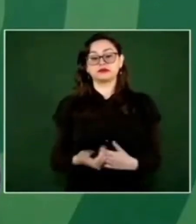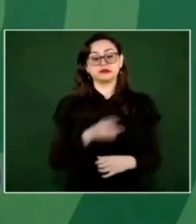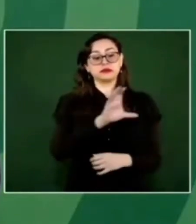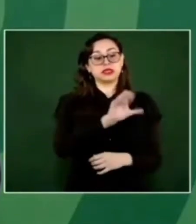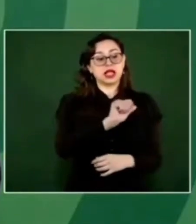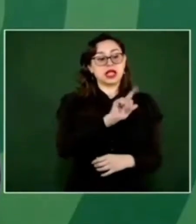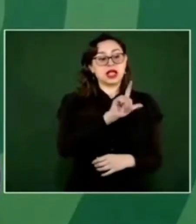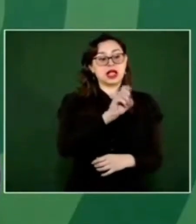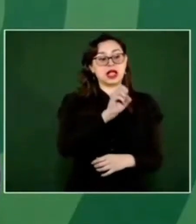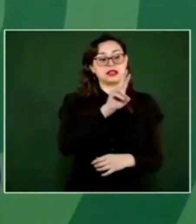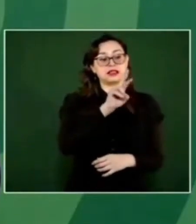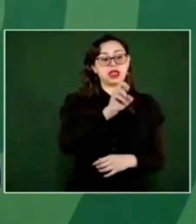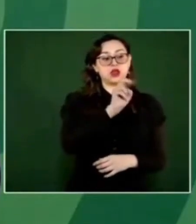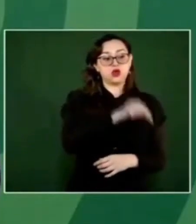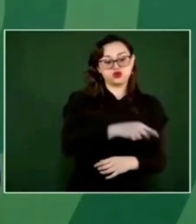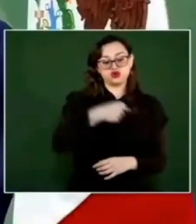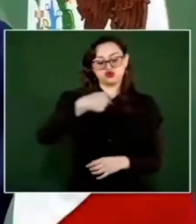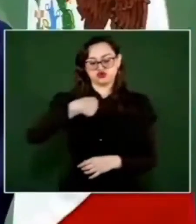del